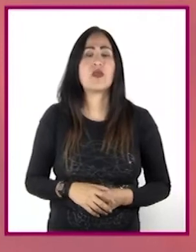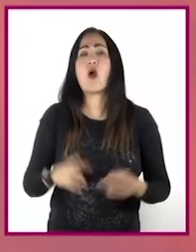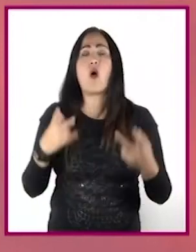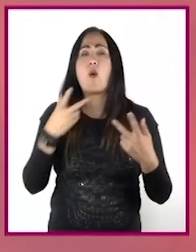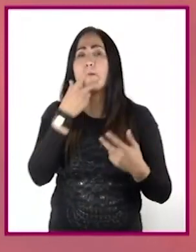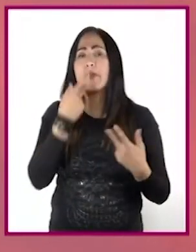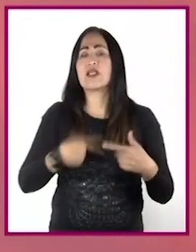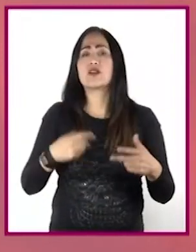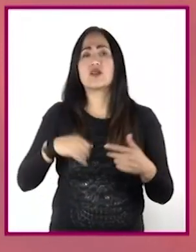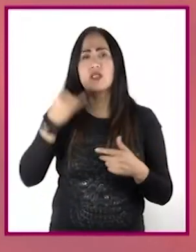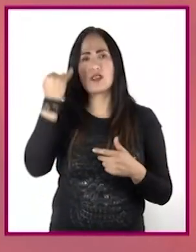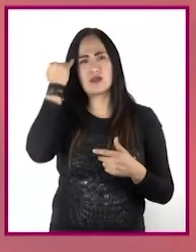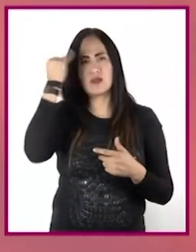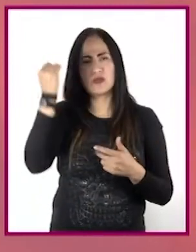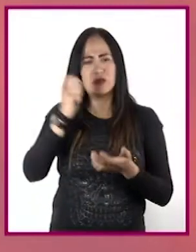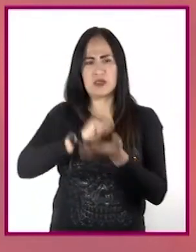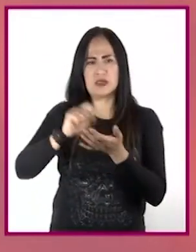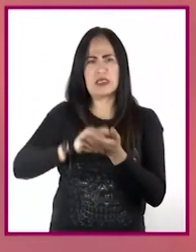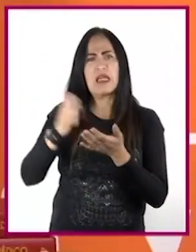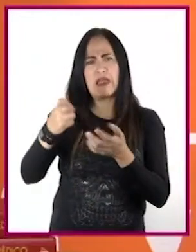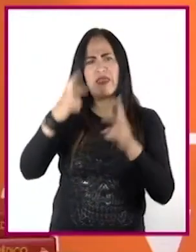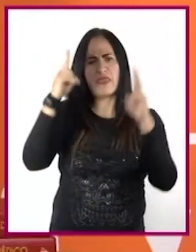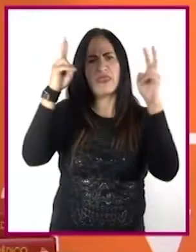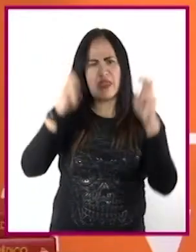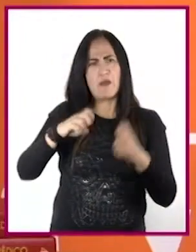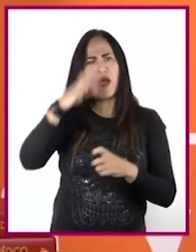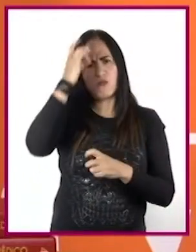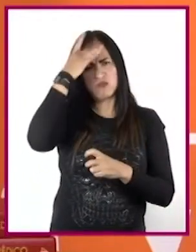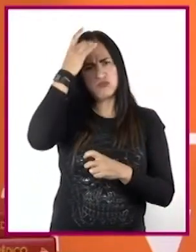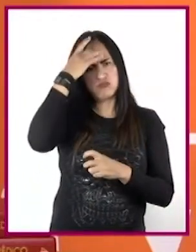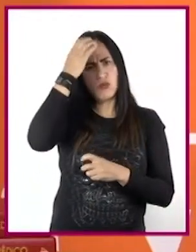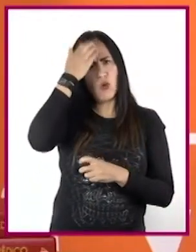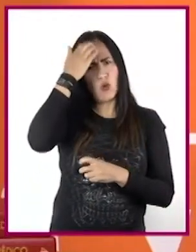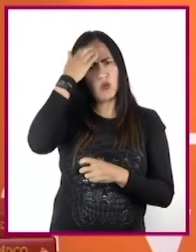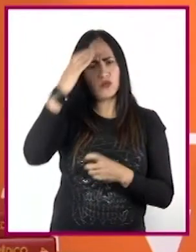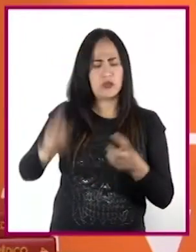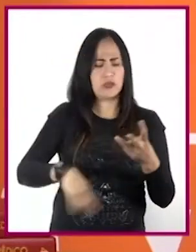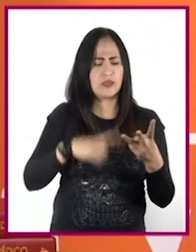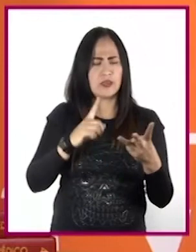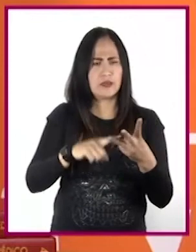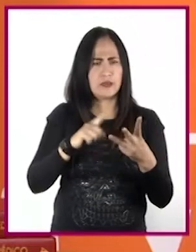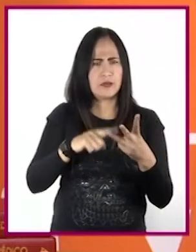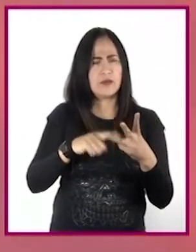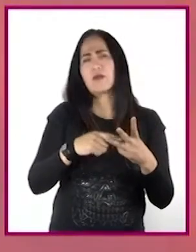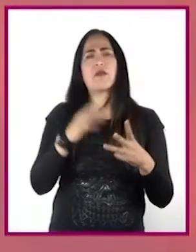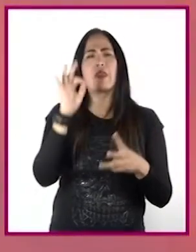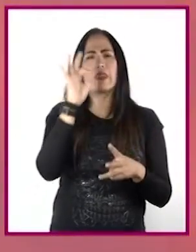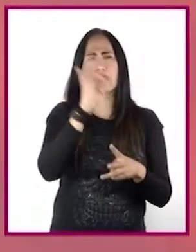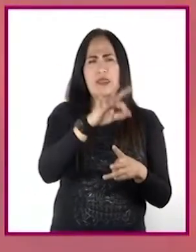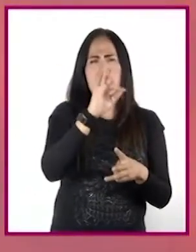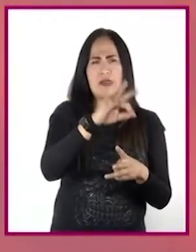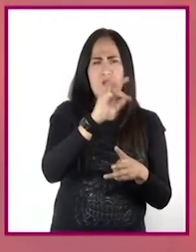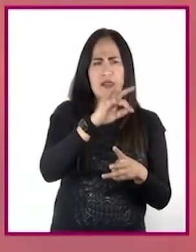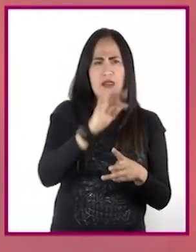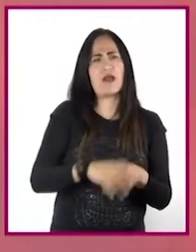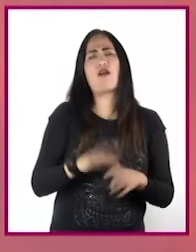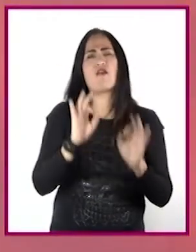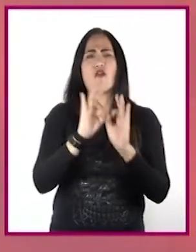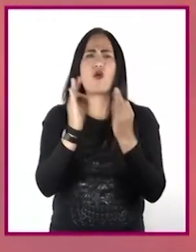son conocedores del tema sobre el que tratan. Es persuasivo. Emplea un lenguaje